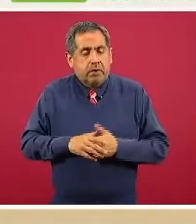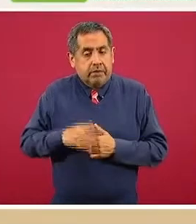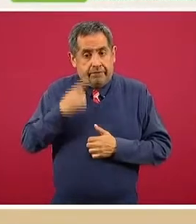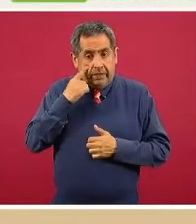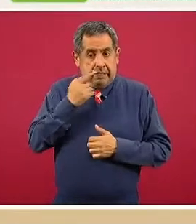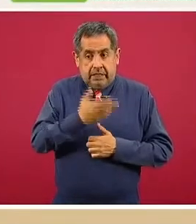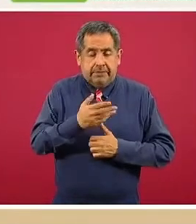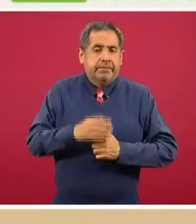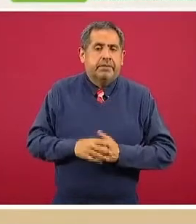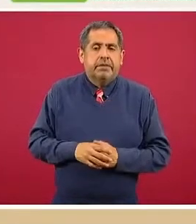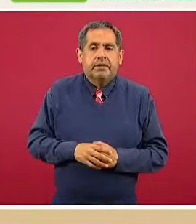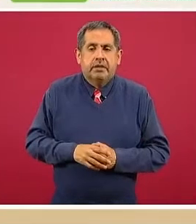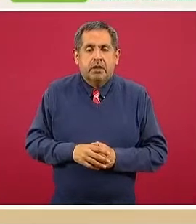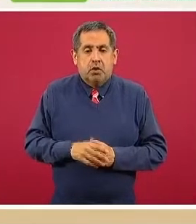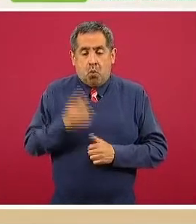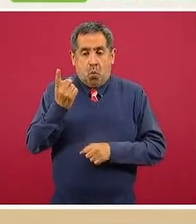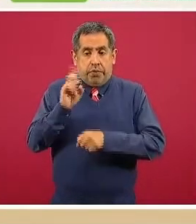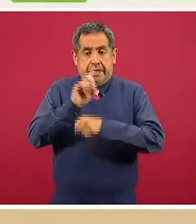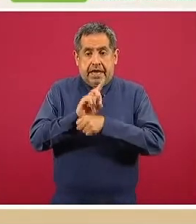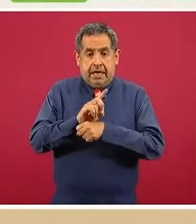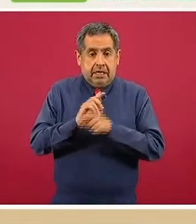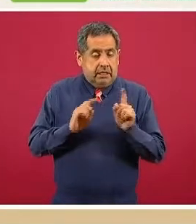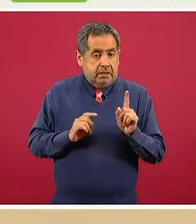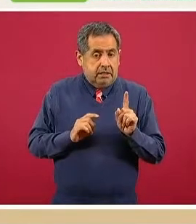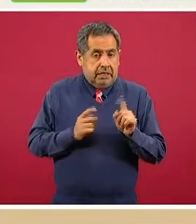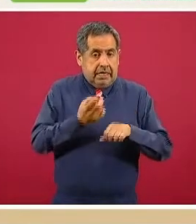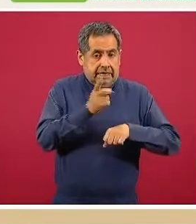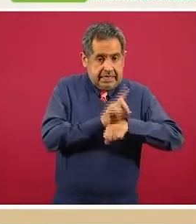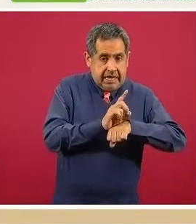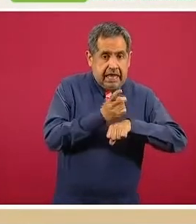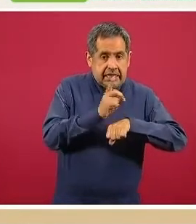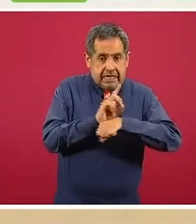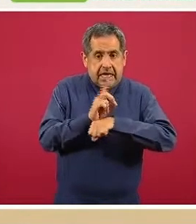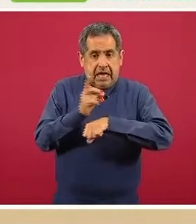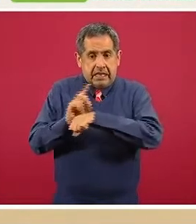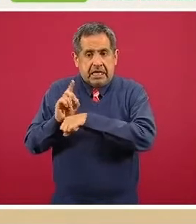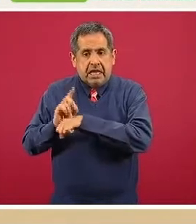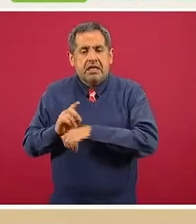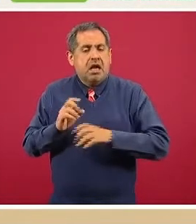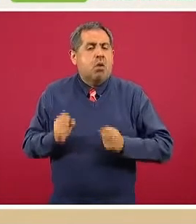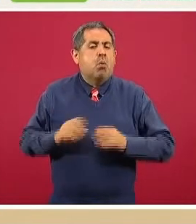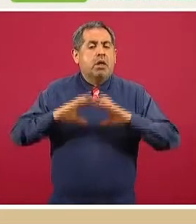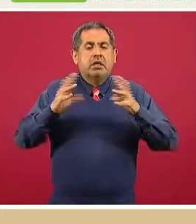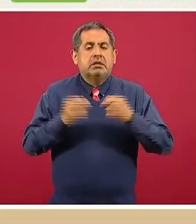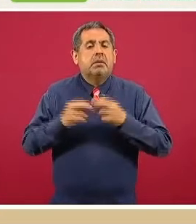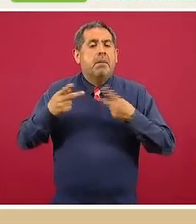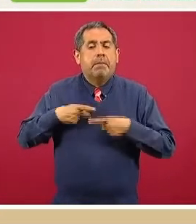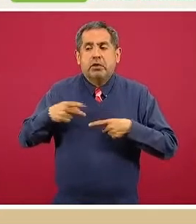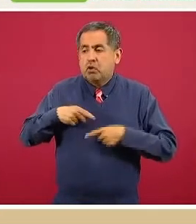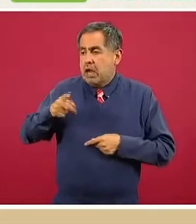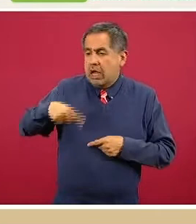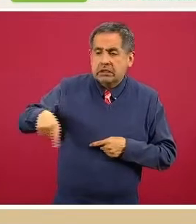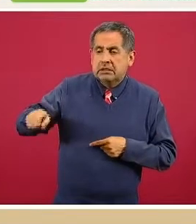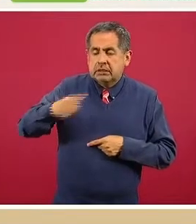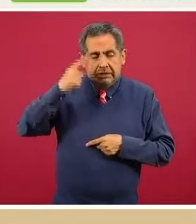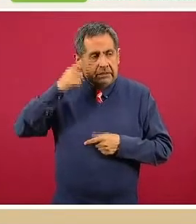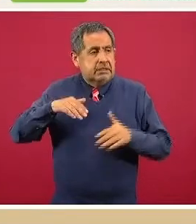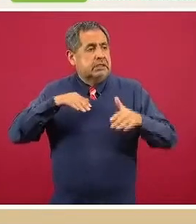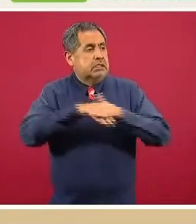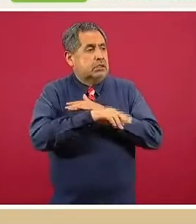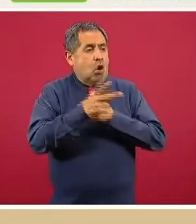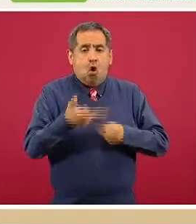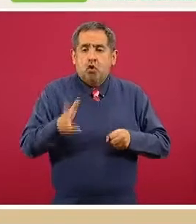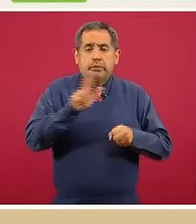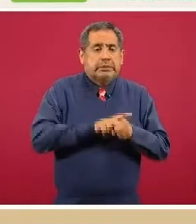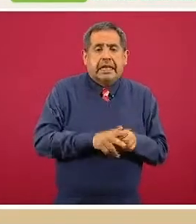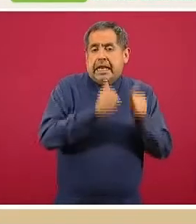por día, cada uno de estos días representa el total de personas que están hospitalizadas